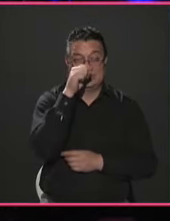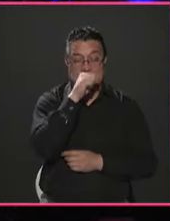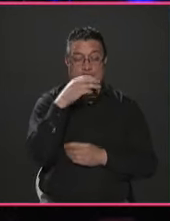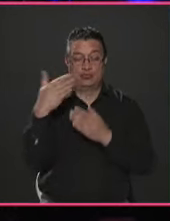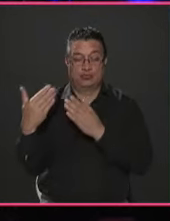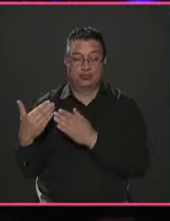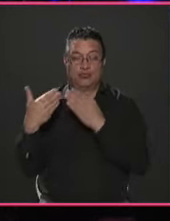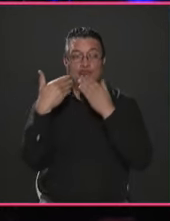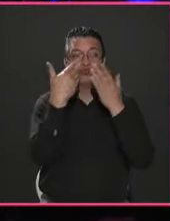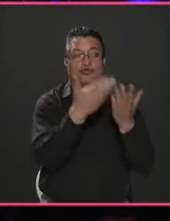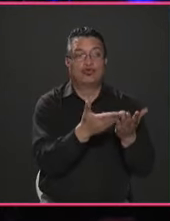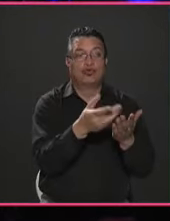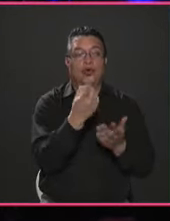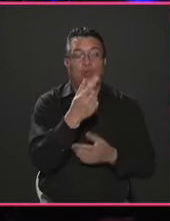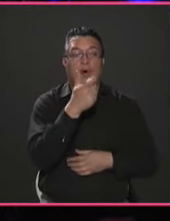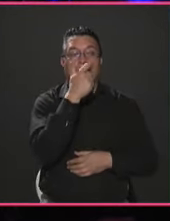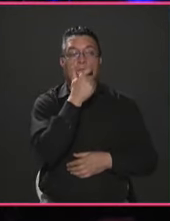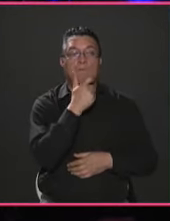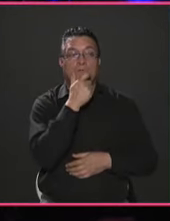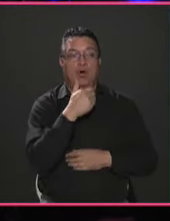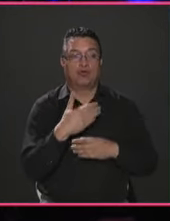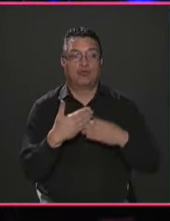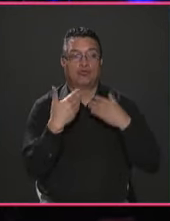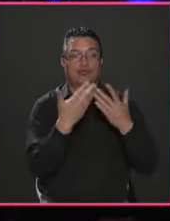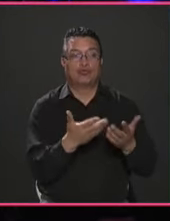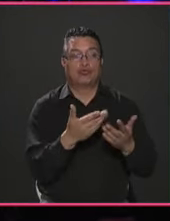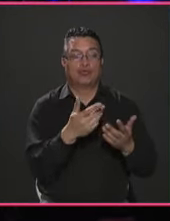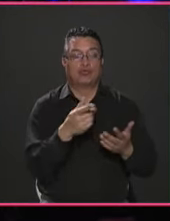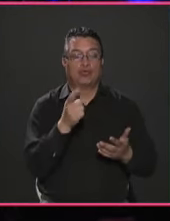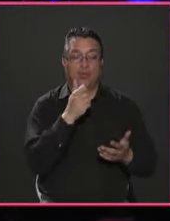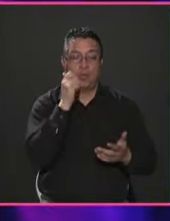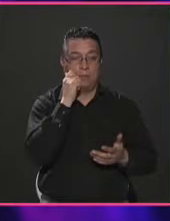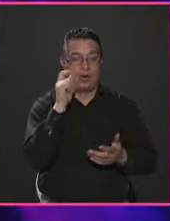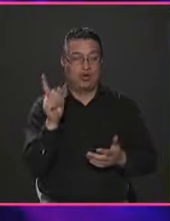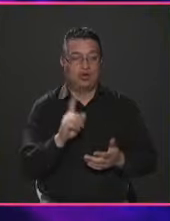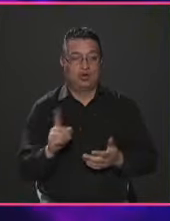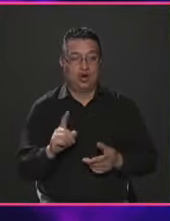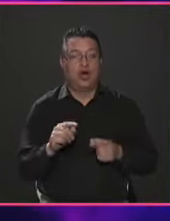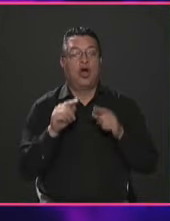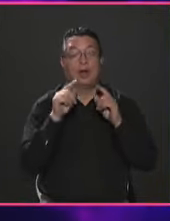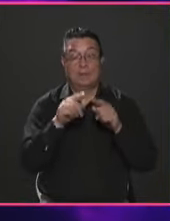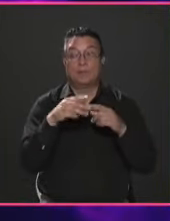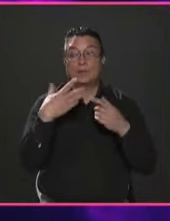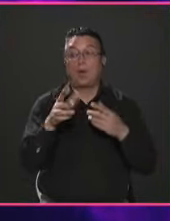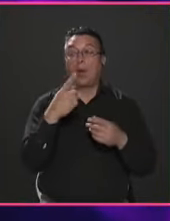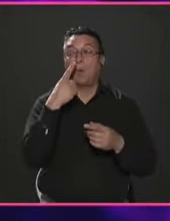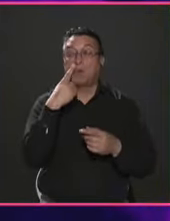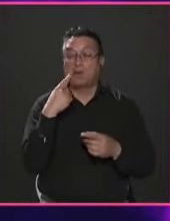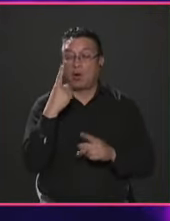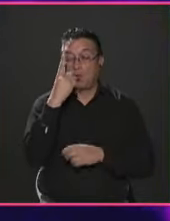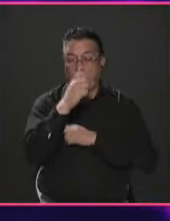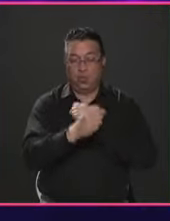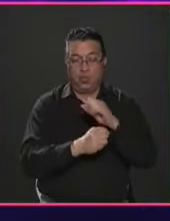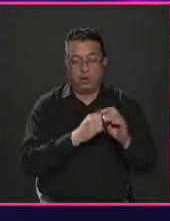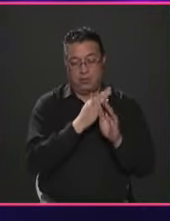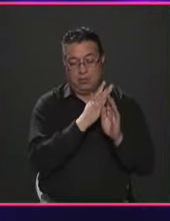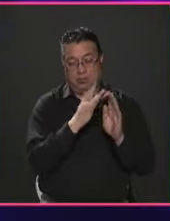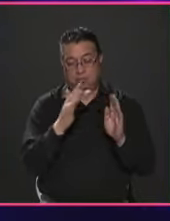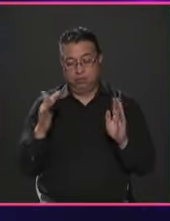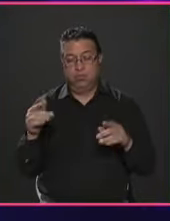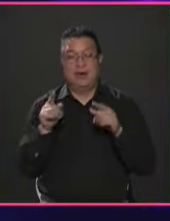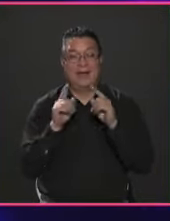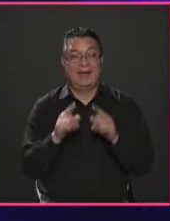transplantado a un primate no humano y experimentamos por un año con esto